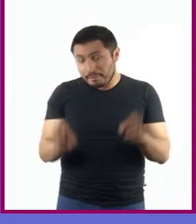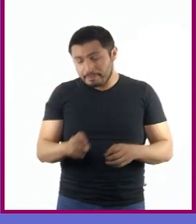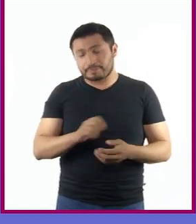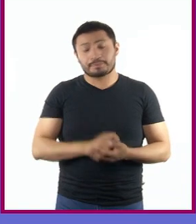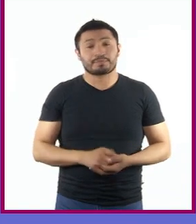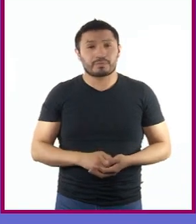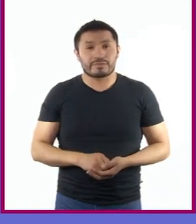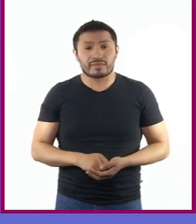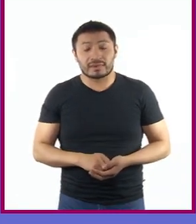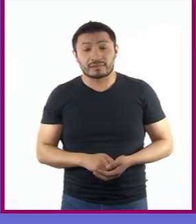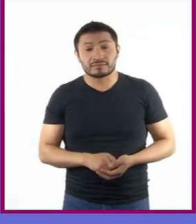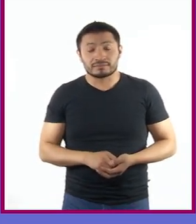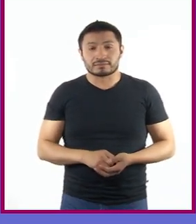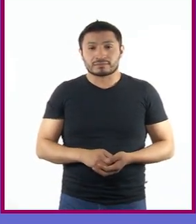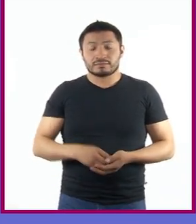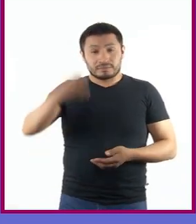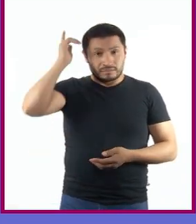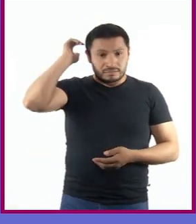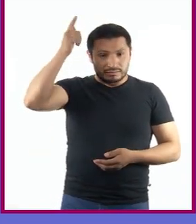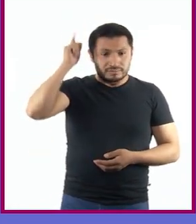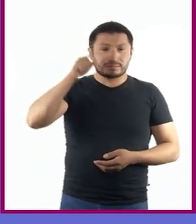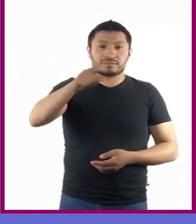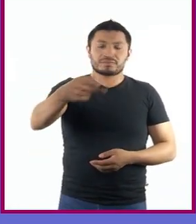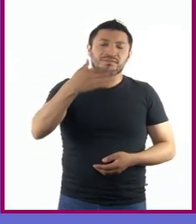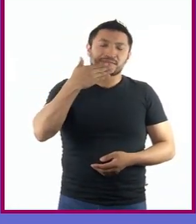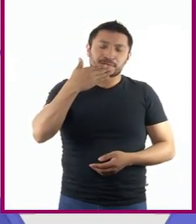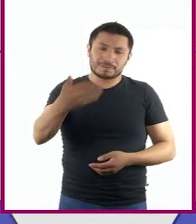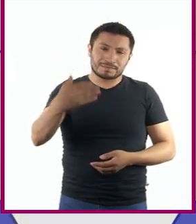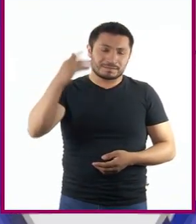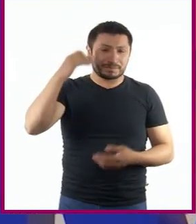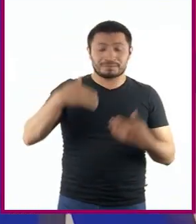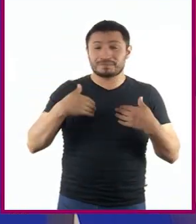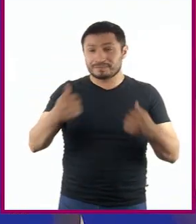argumentativo. Espero que les sea de utilidad. Adiós.